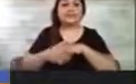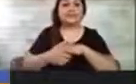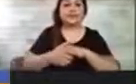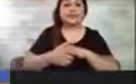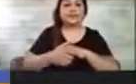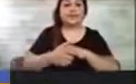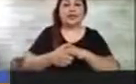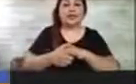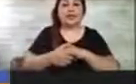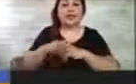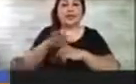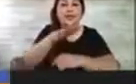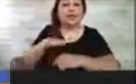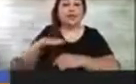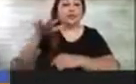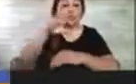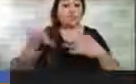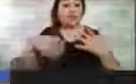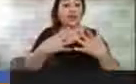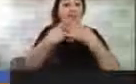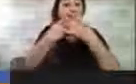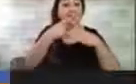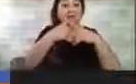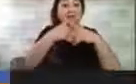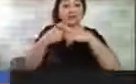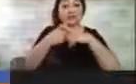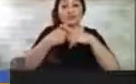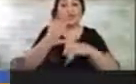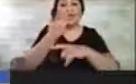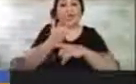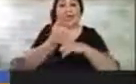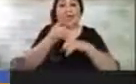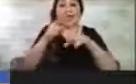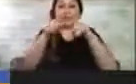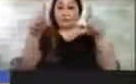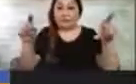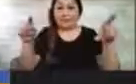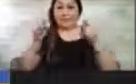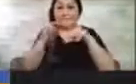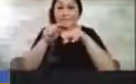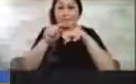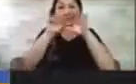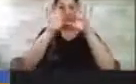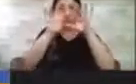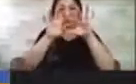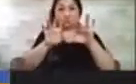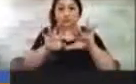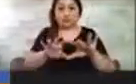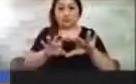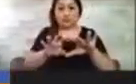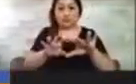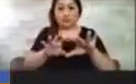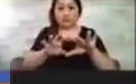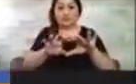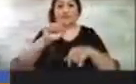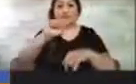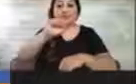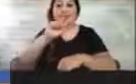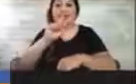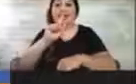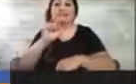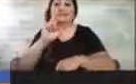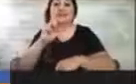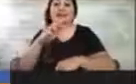En todas las redes sociales hay un espacio, una caja de texto donde pone texto alternativo y es donde se puede incluir esta descripción.